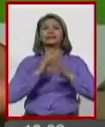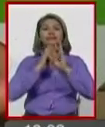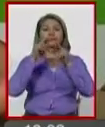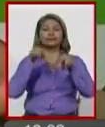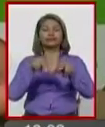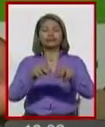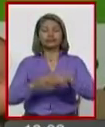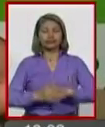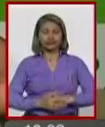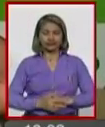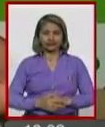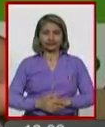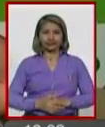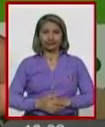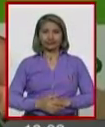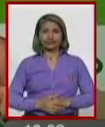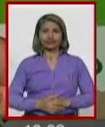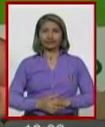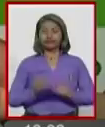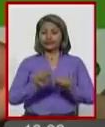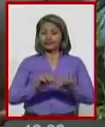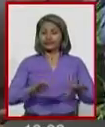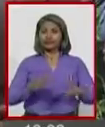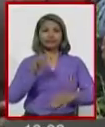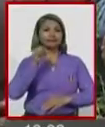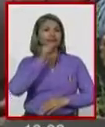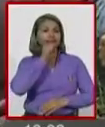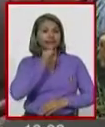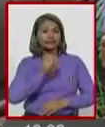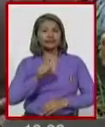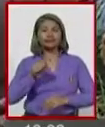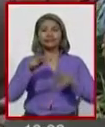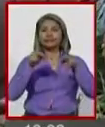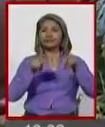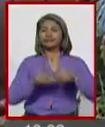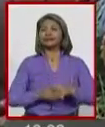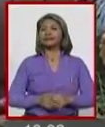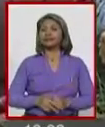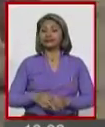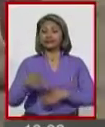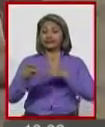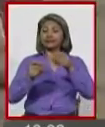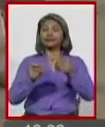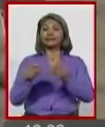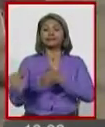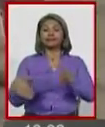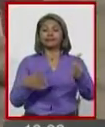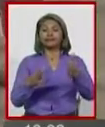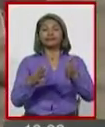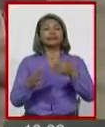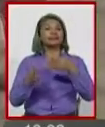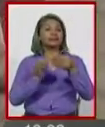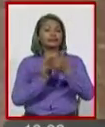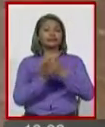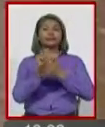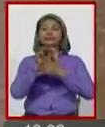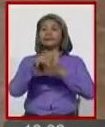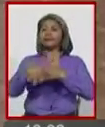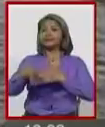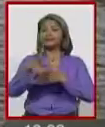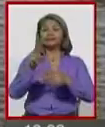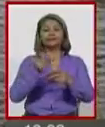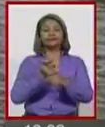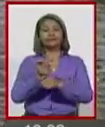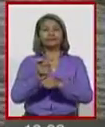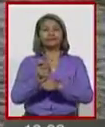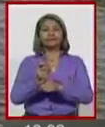arroyo las personas, a los niños, a los ancianos. El director departamental de Camino indicó que pese al desborde de esta quebrada, no se vio